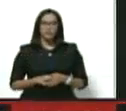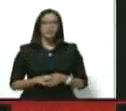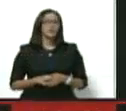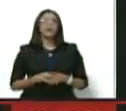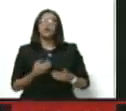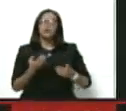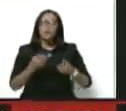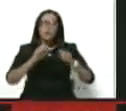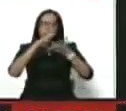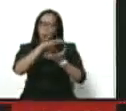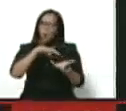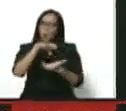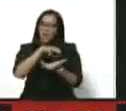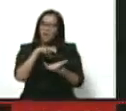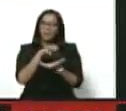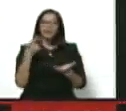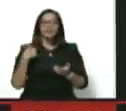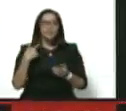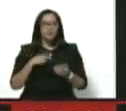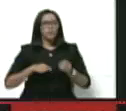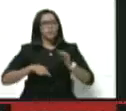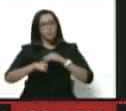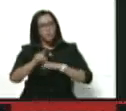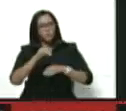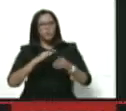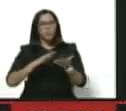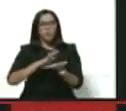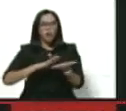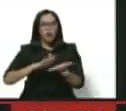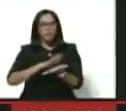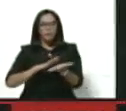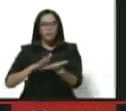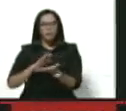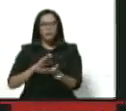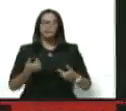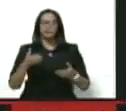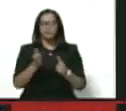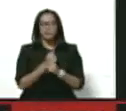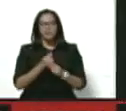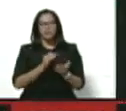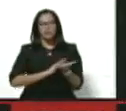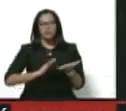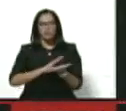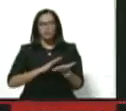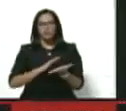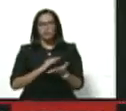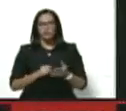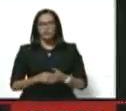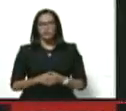los iremos solucionando, si surge uno por aquí, lo atendemos. Y así